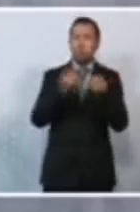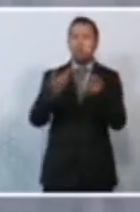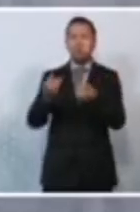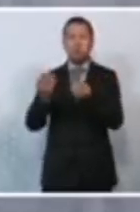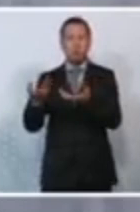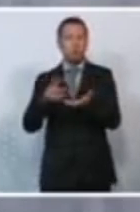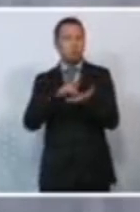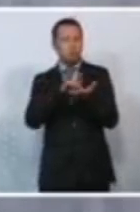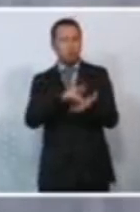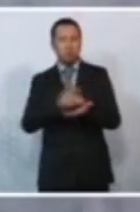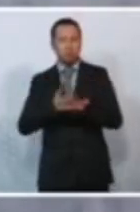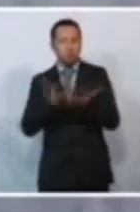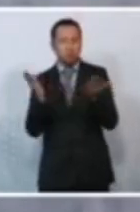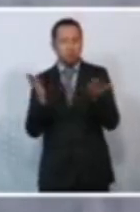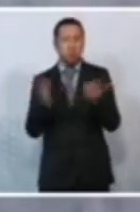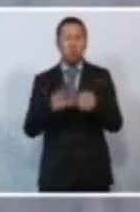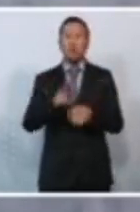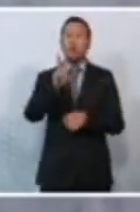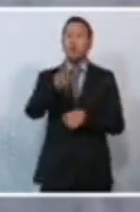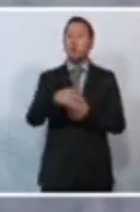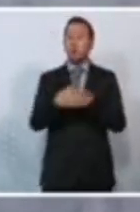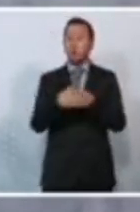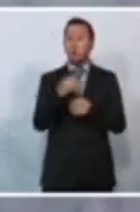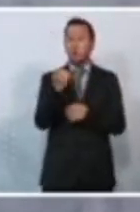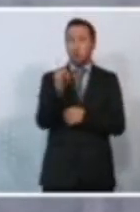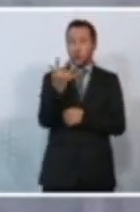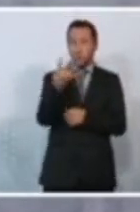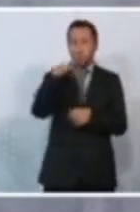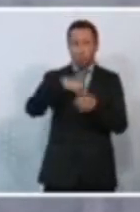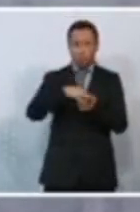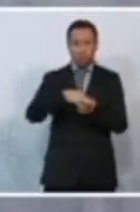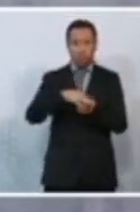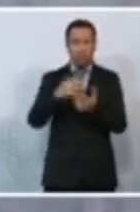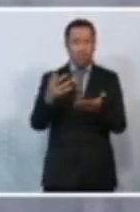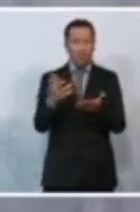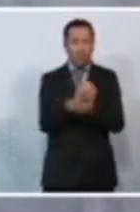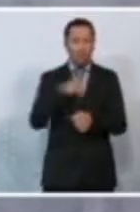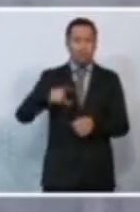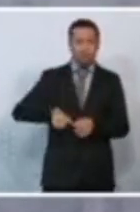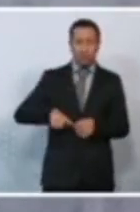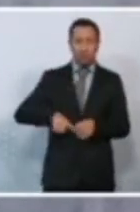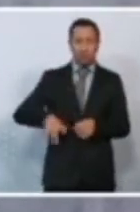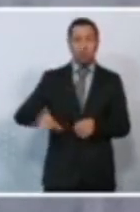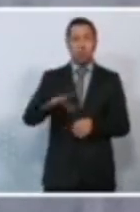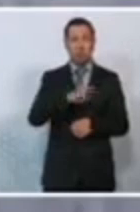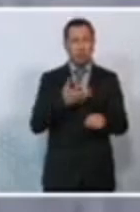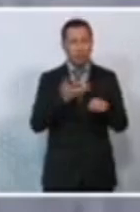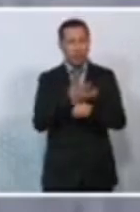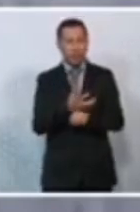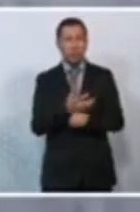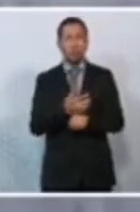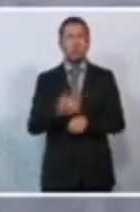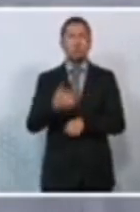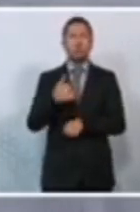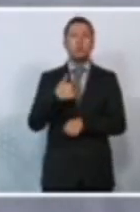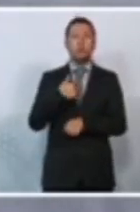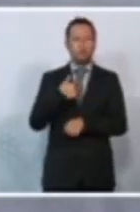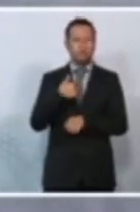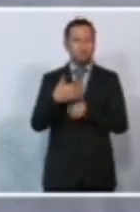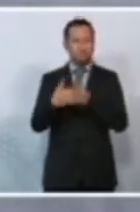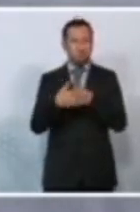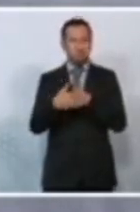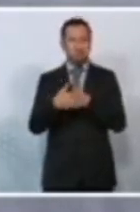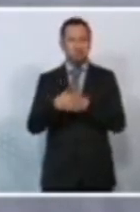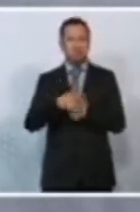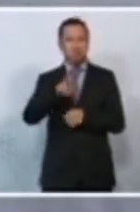Les puedo asegurar que si el voto me favorece este próximo 5 de junio para gobernar mi estado, verán un gobernador que anda